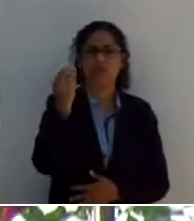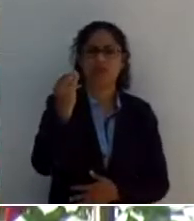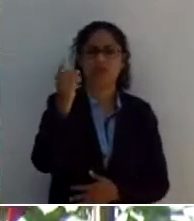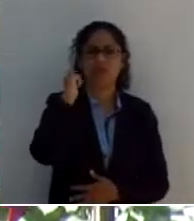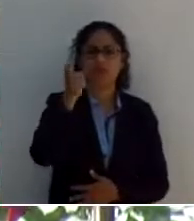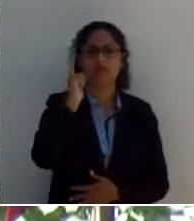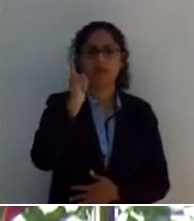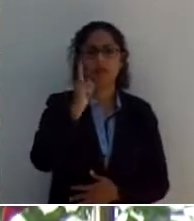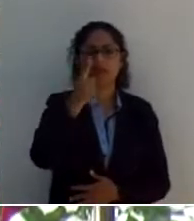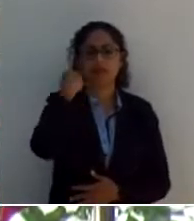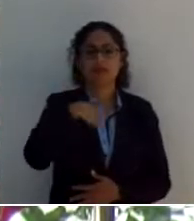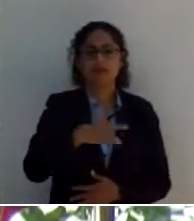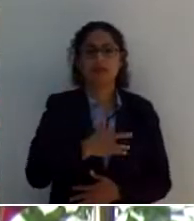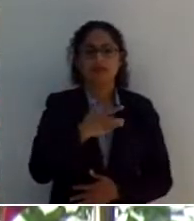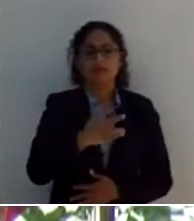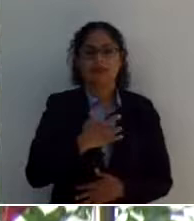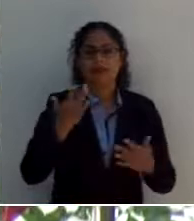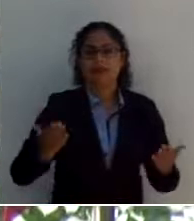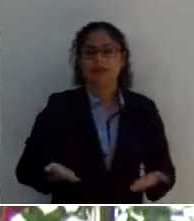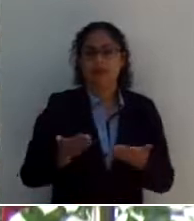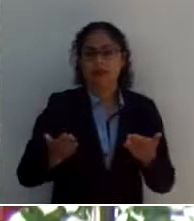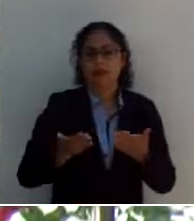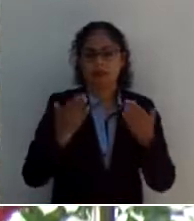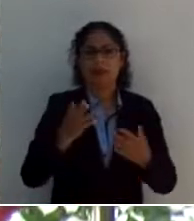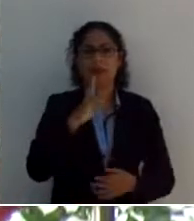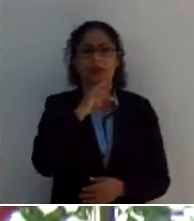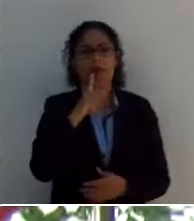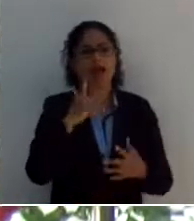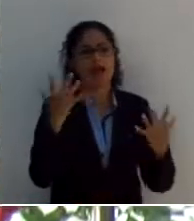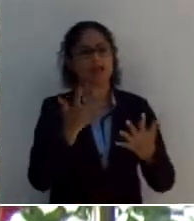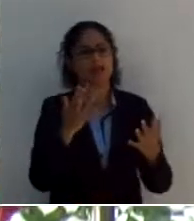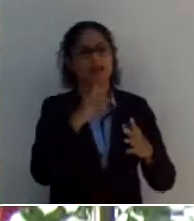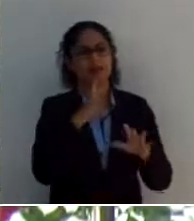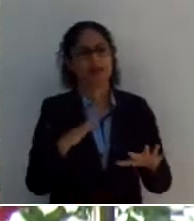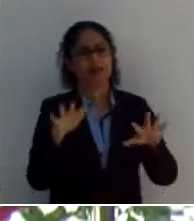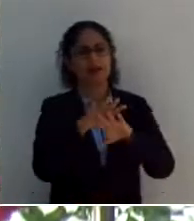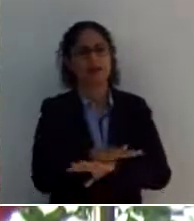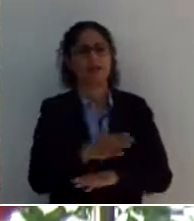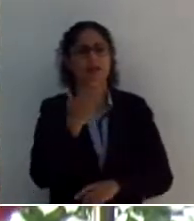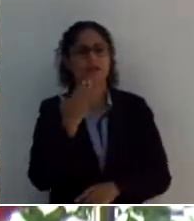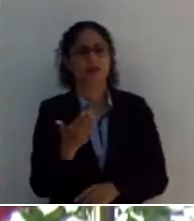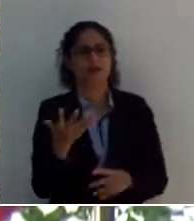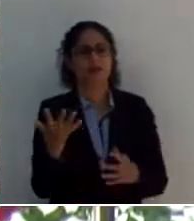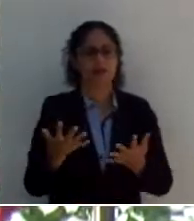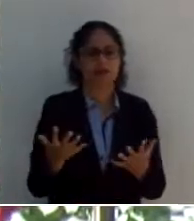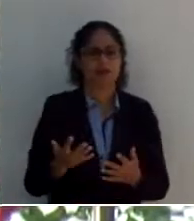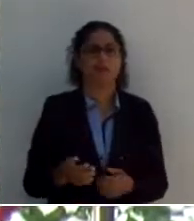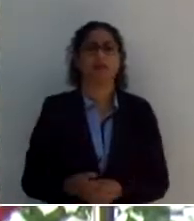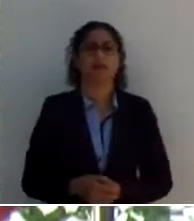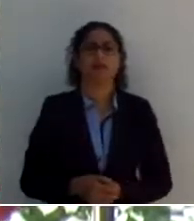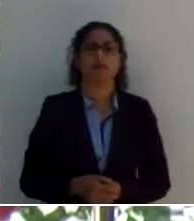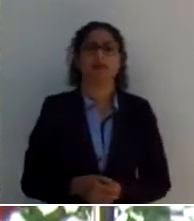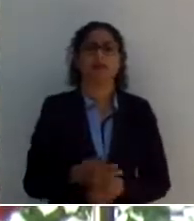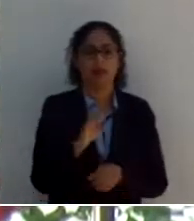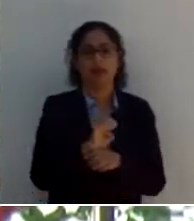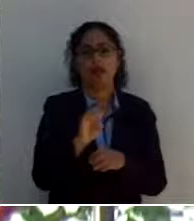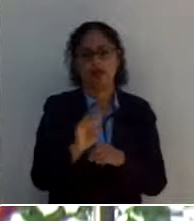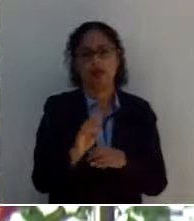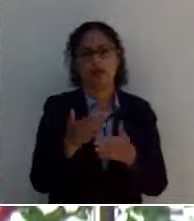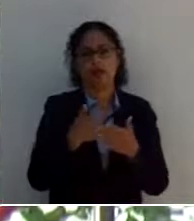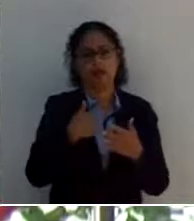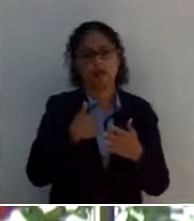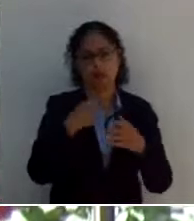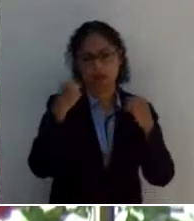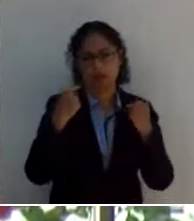en la motivación que tengamos para seguir haciendo las cosas. Y entonces estoy